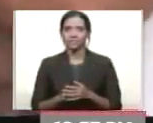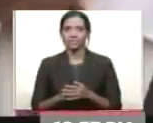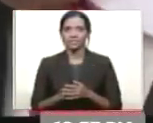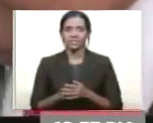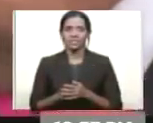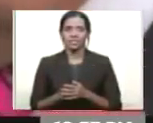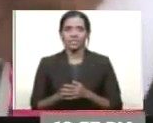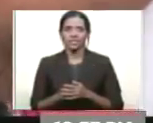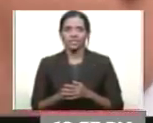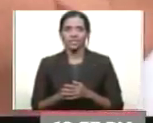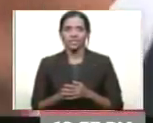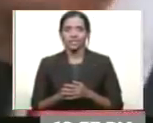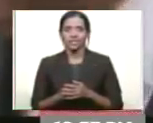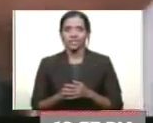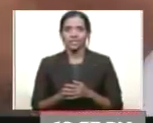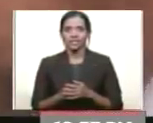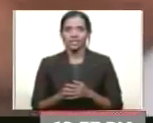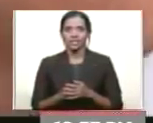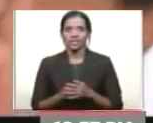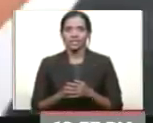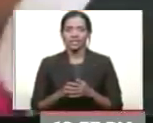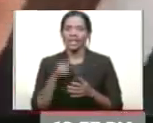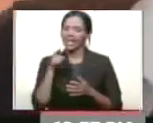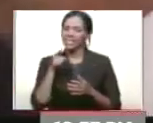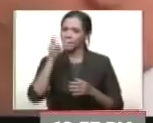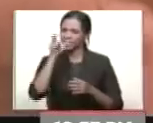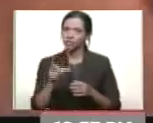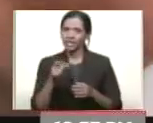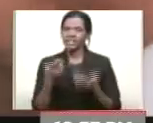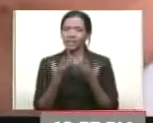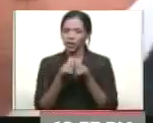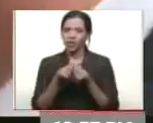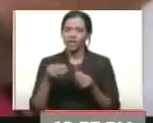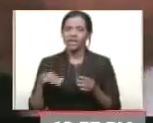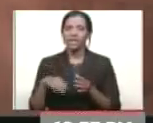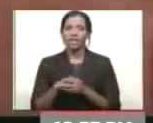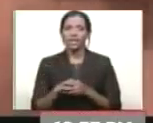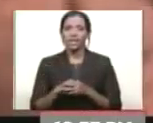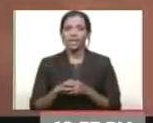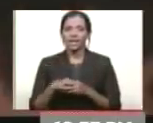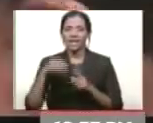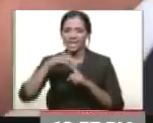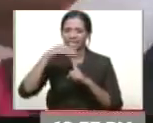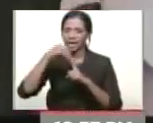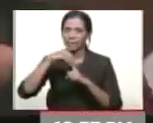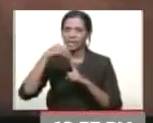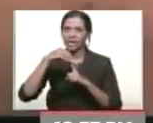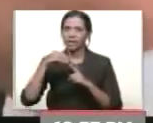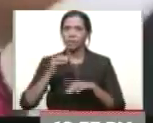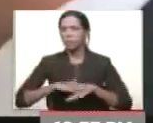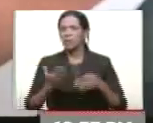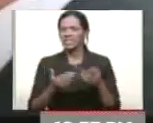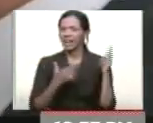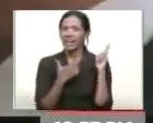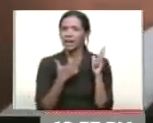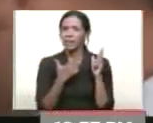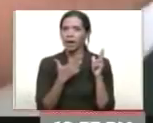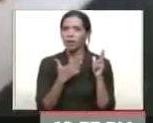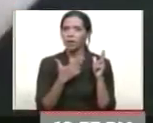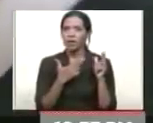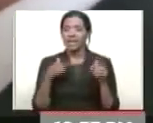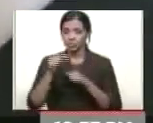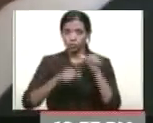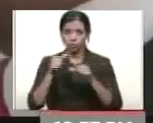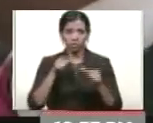Referente a lo que tienes, esos hombres en armas que estaban contigo en la plaza del distrito de Altamira, ¿por qué estaban armados? ¿Eso era un colectivo que